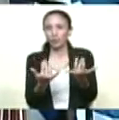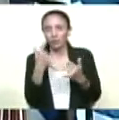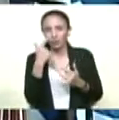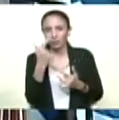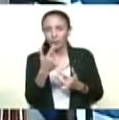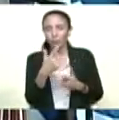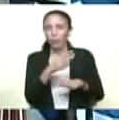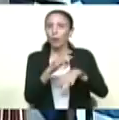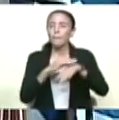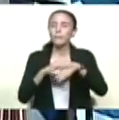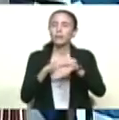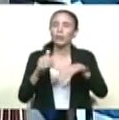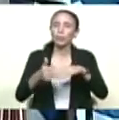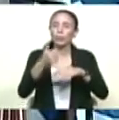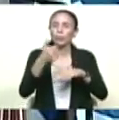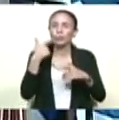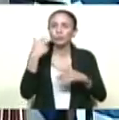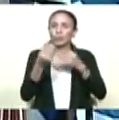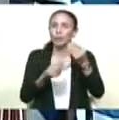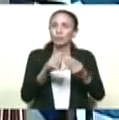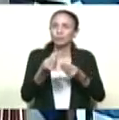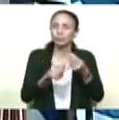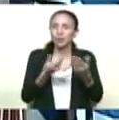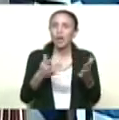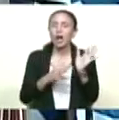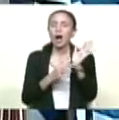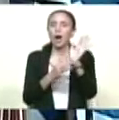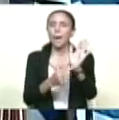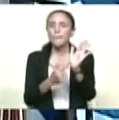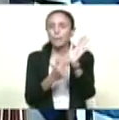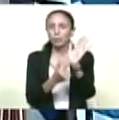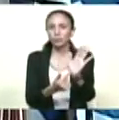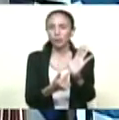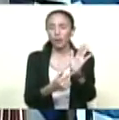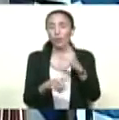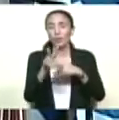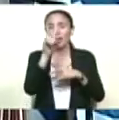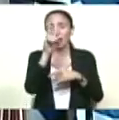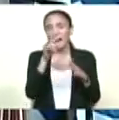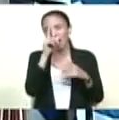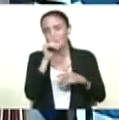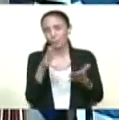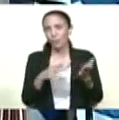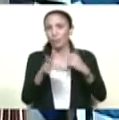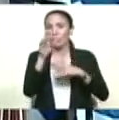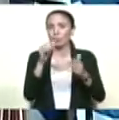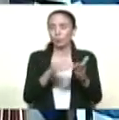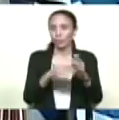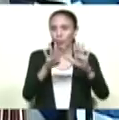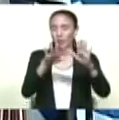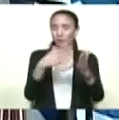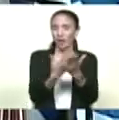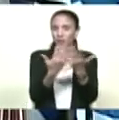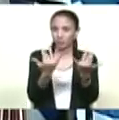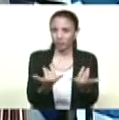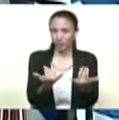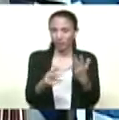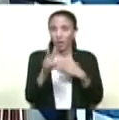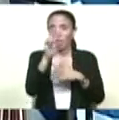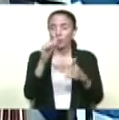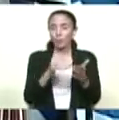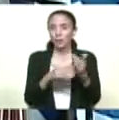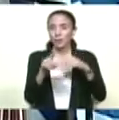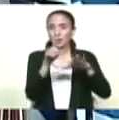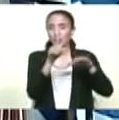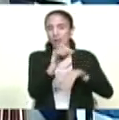ministerio público han dejado en evidencia que desde ese año 2009 hasta la presente fecha